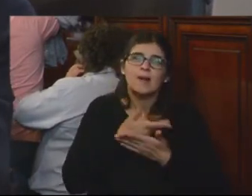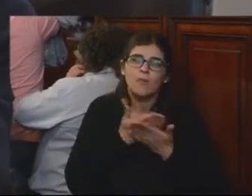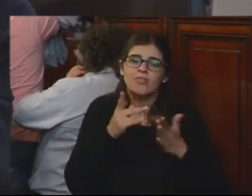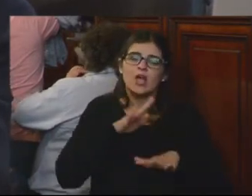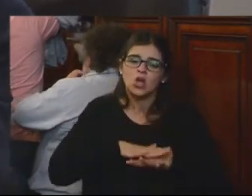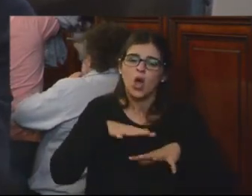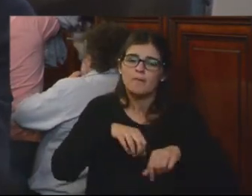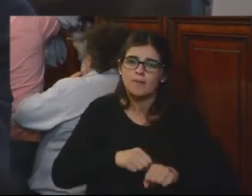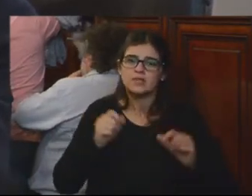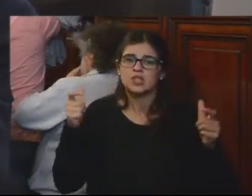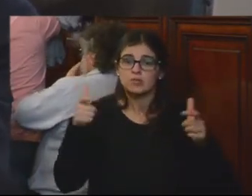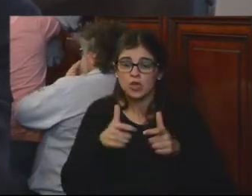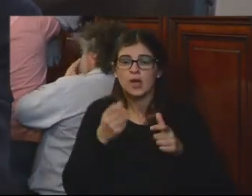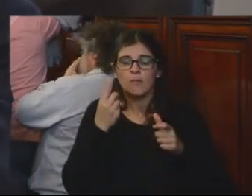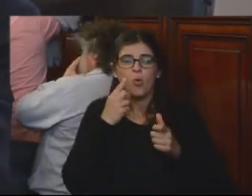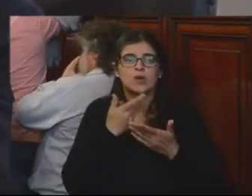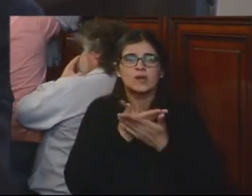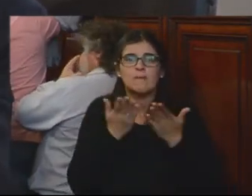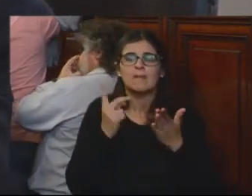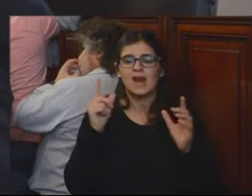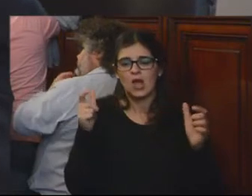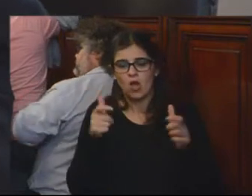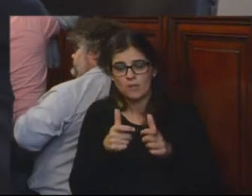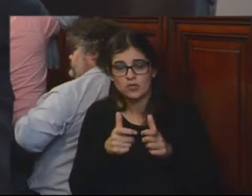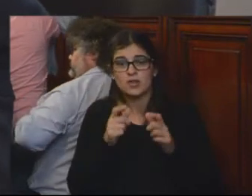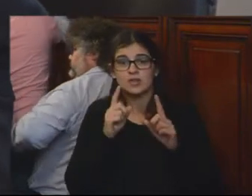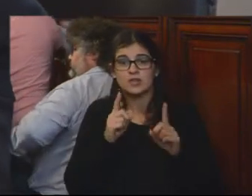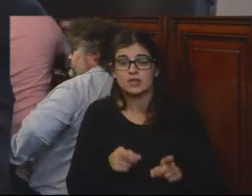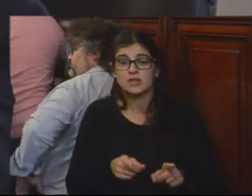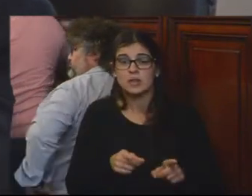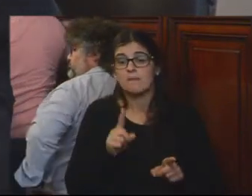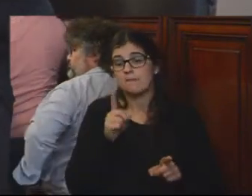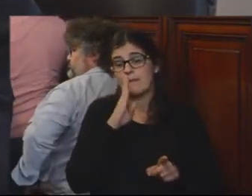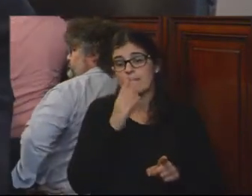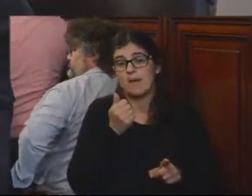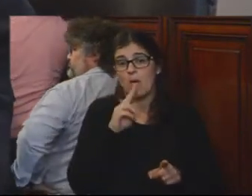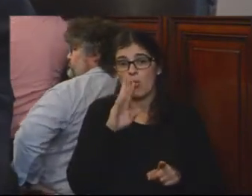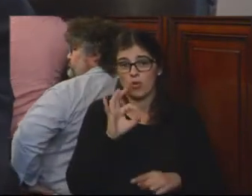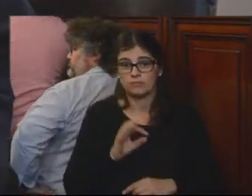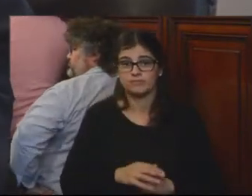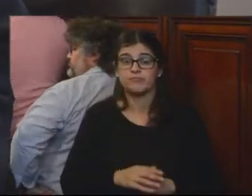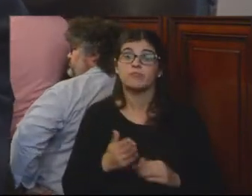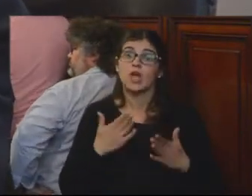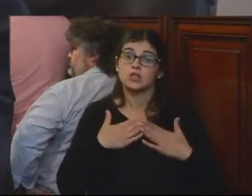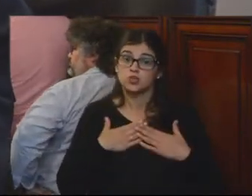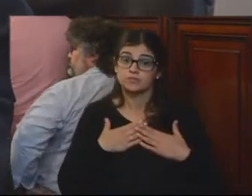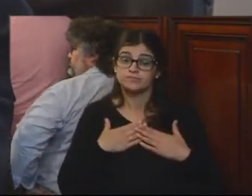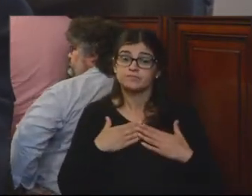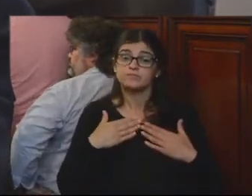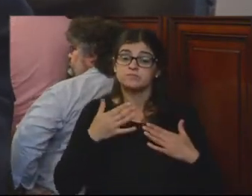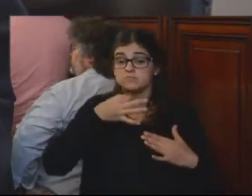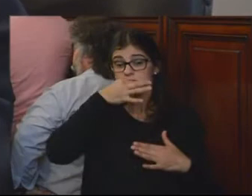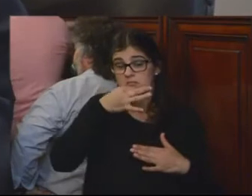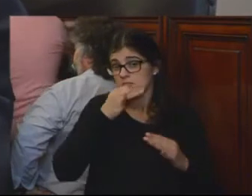compromiso de la comisión y muy simbólica para la comisión y en su caso para paulo yo dejo mi comentario